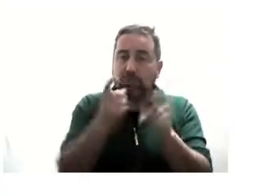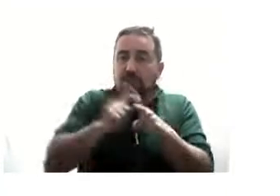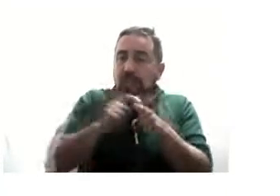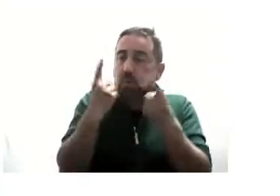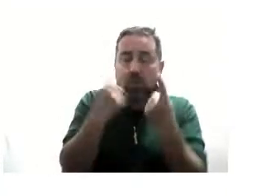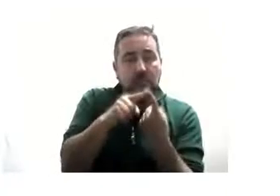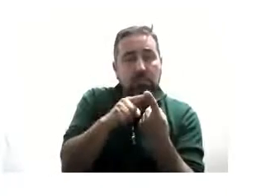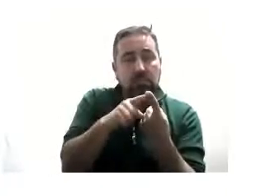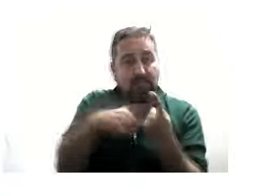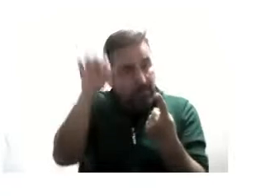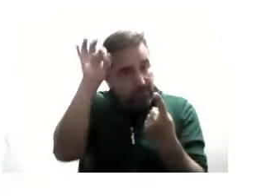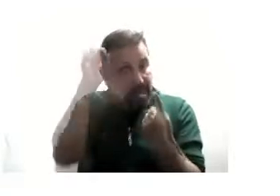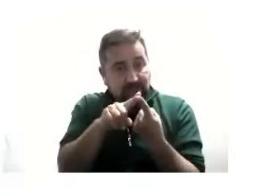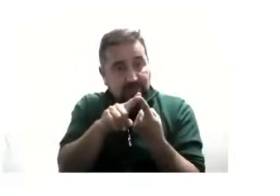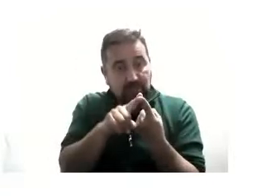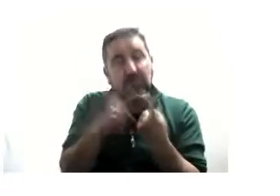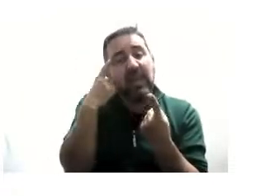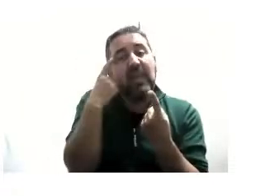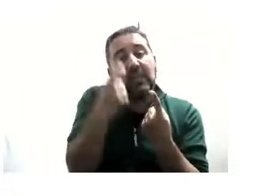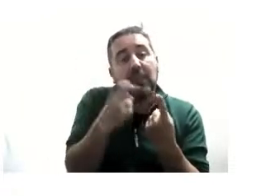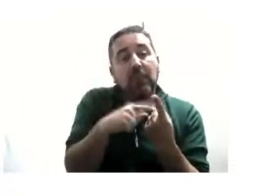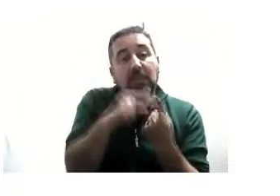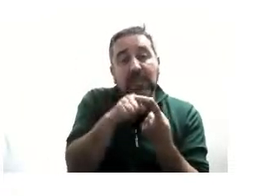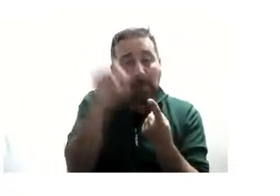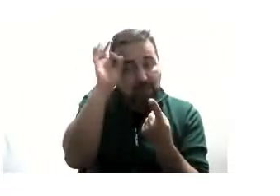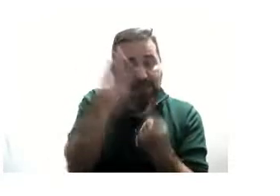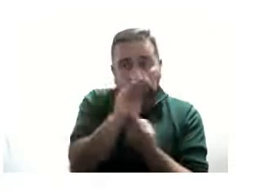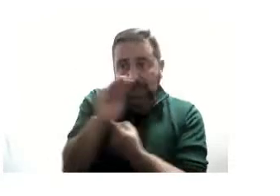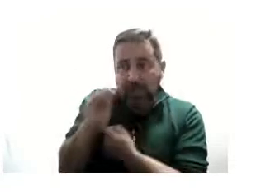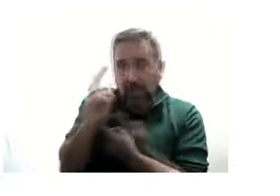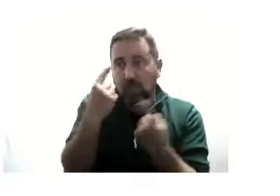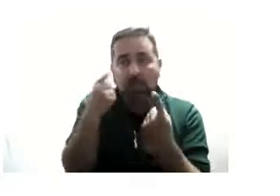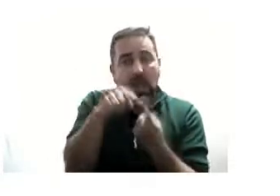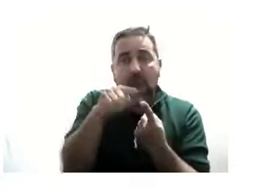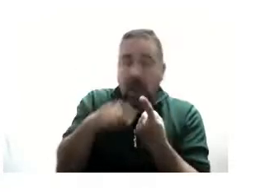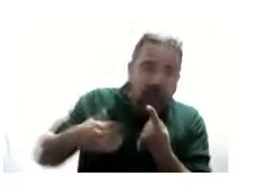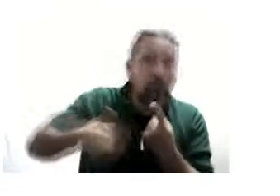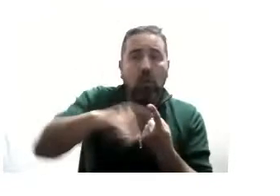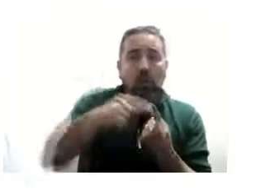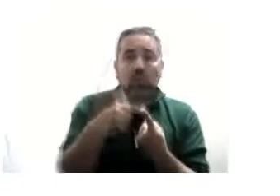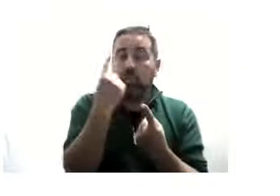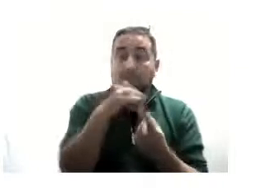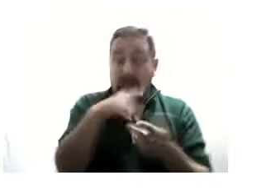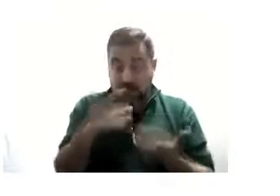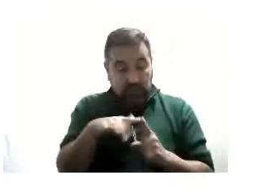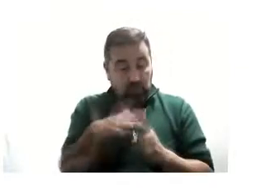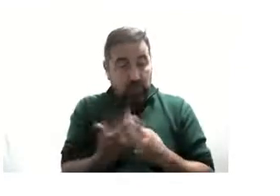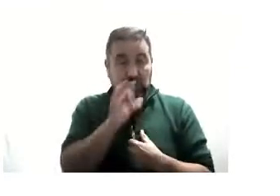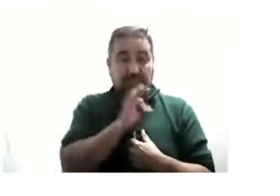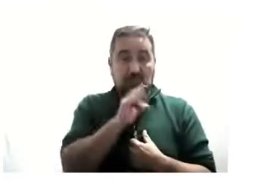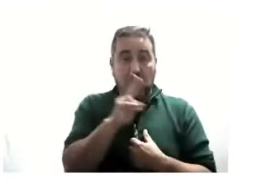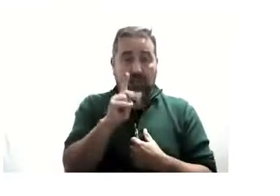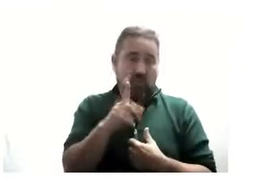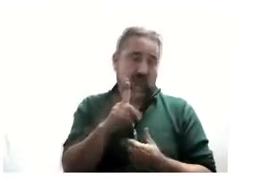implantes, vamos a tender a tratar a nuestros pacientes con ese tipo de implantes, ¿no? Y esto, lógicamente, en pleno siglo XXI es un error. Lo mejor es